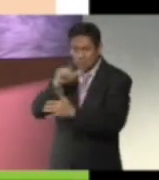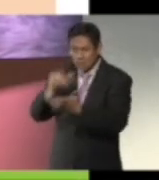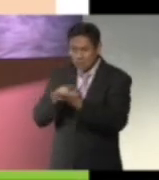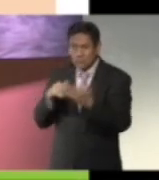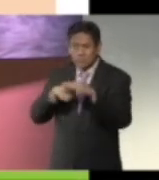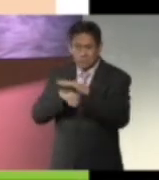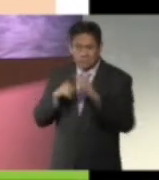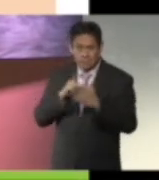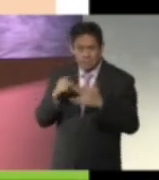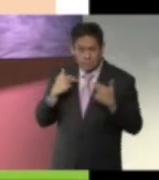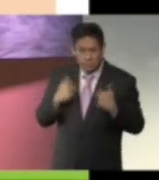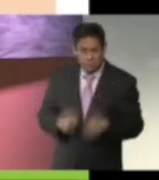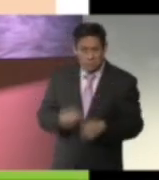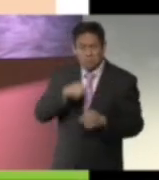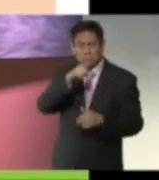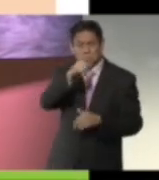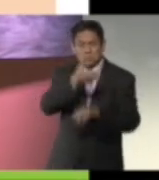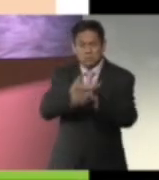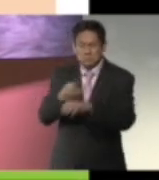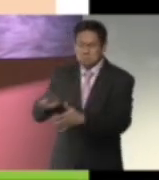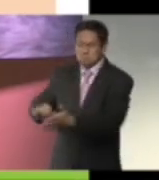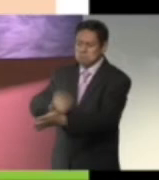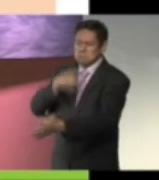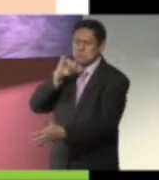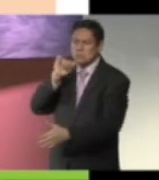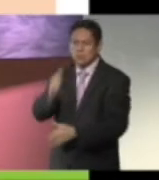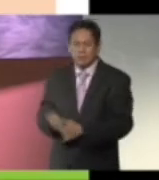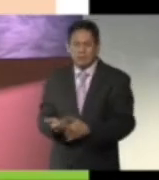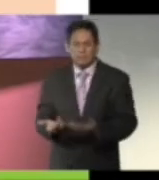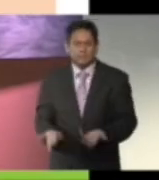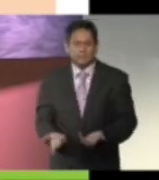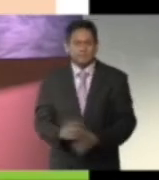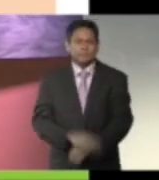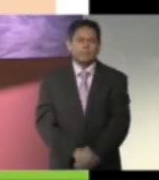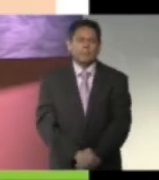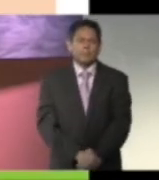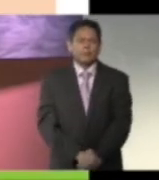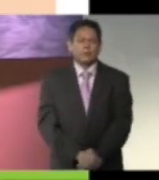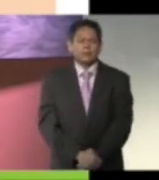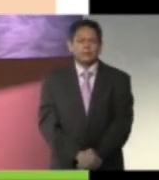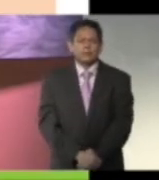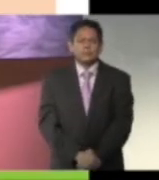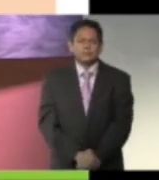es dominante en Naciones Unidas, por supuesto, en todos los comités.